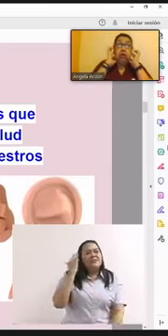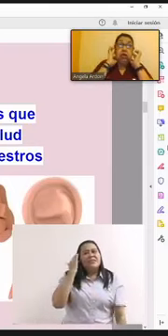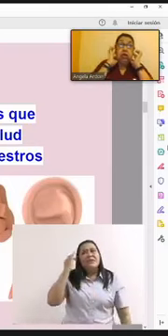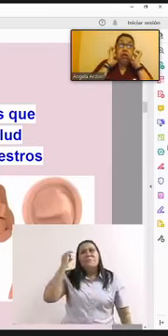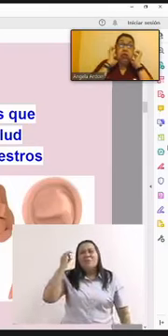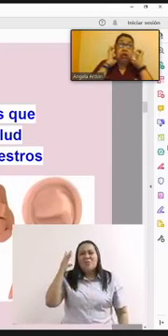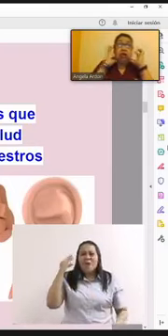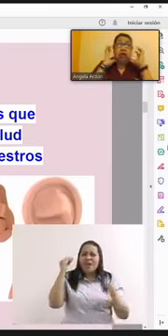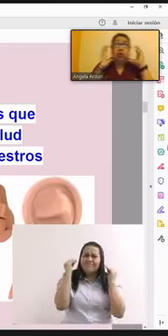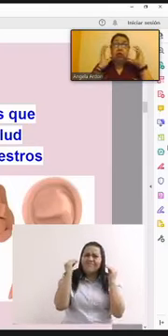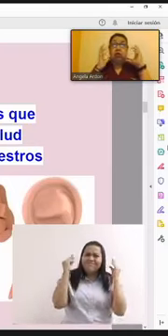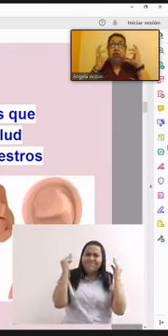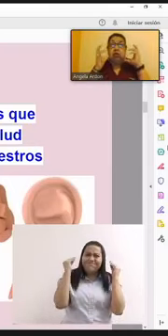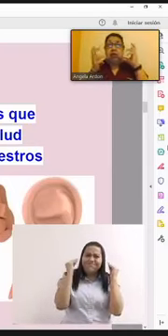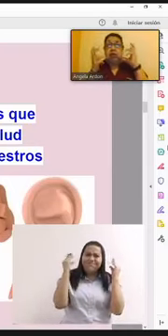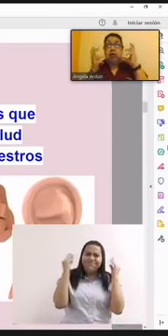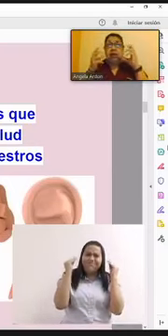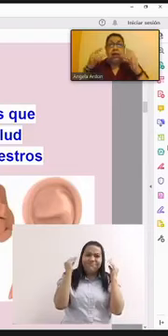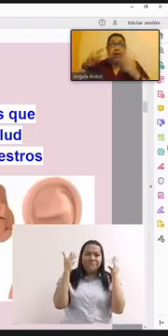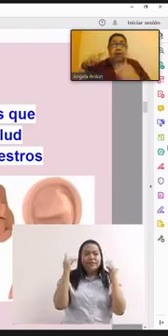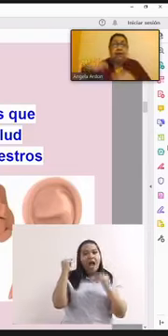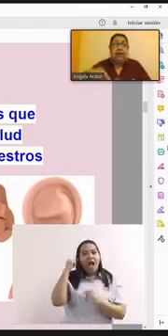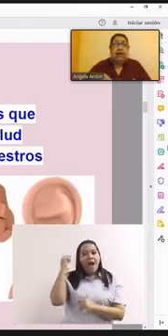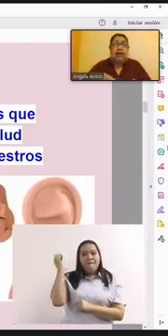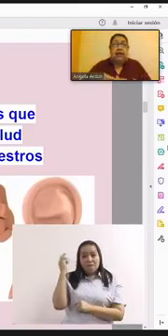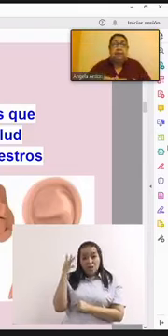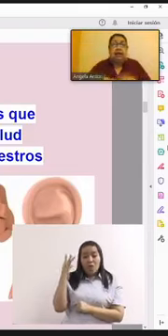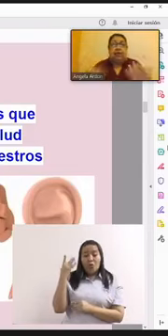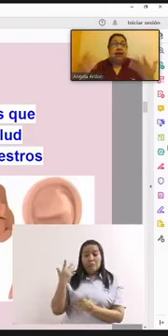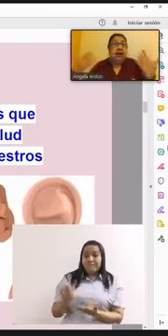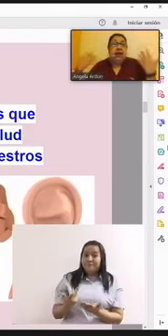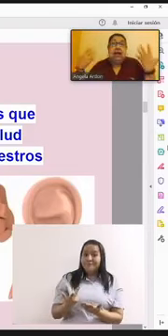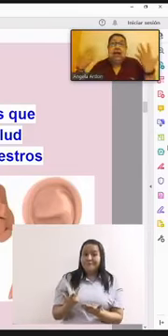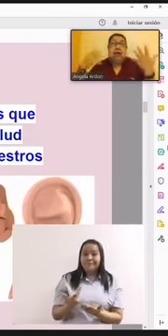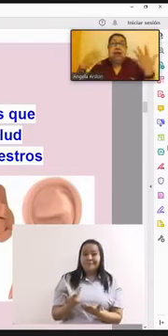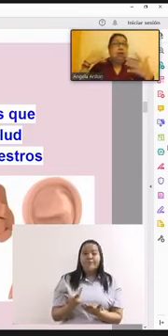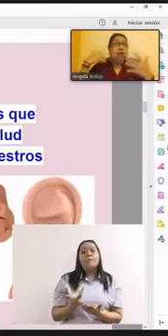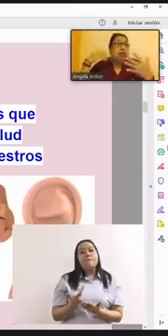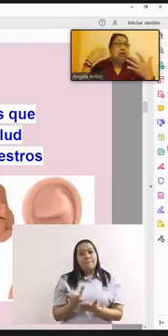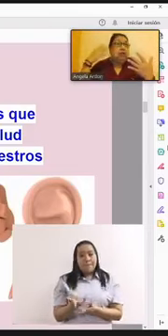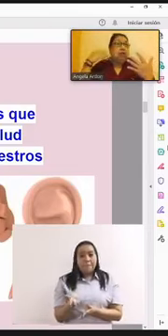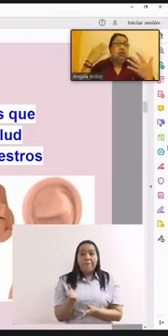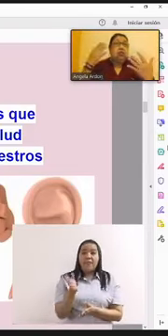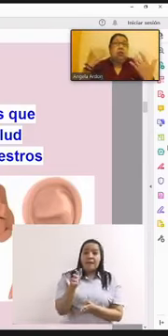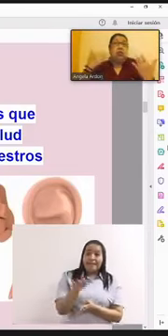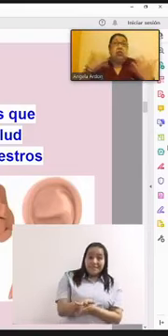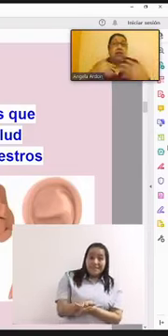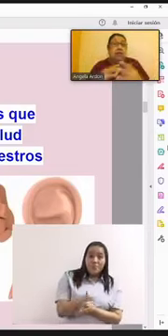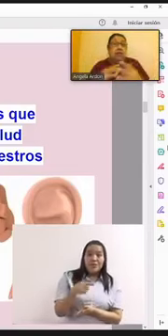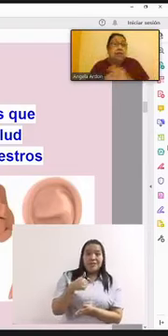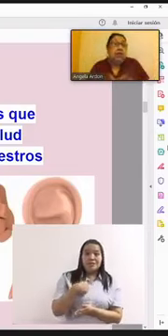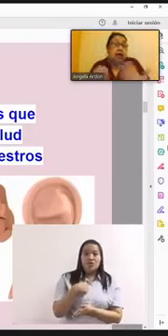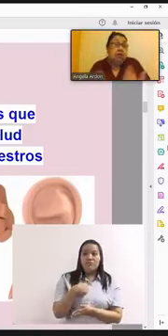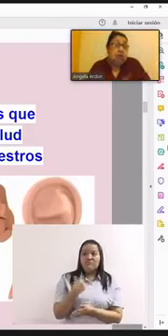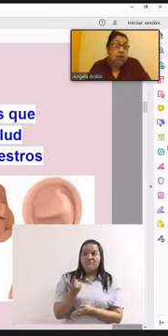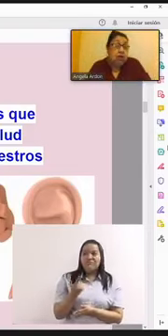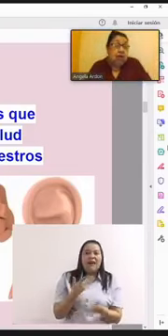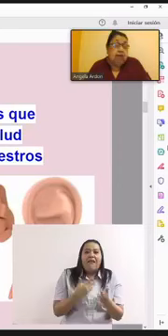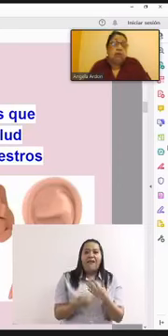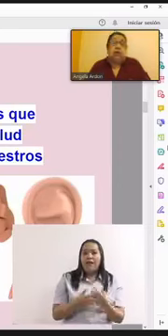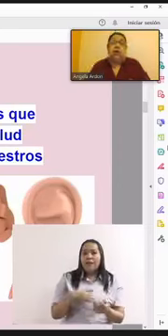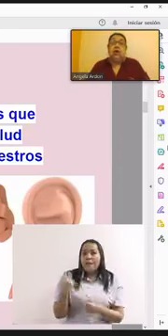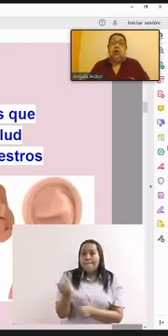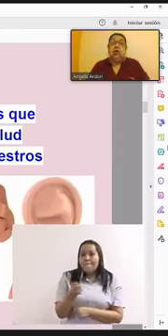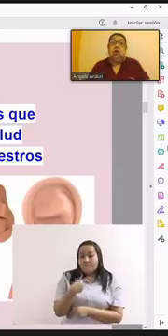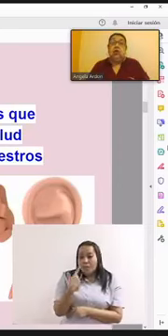los oídos, tengo un dolorcito, ¿y qué pasa? ¿Qué pasa? Que usamos, nos automedicamos,